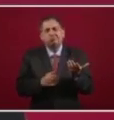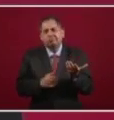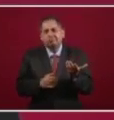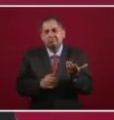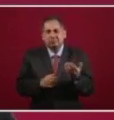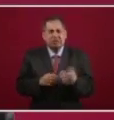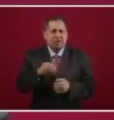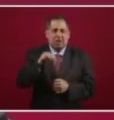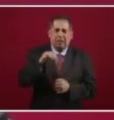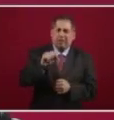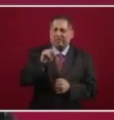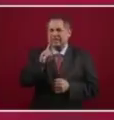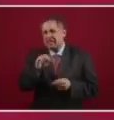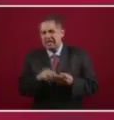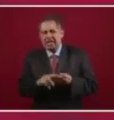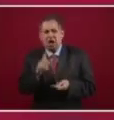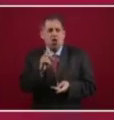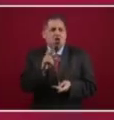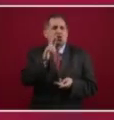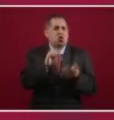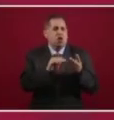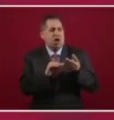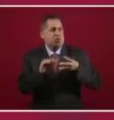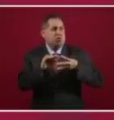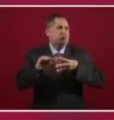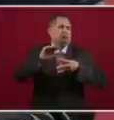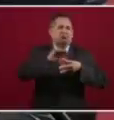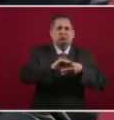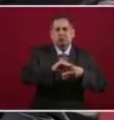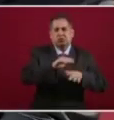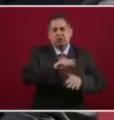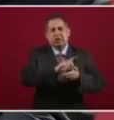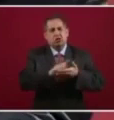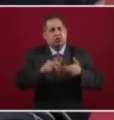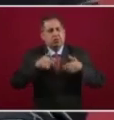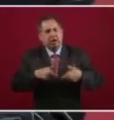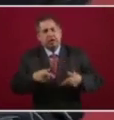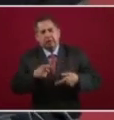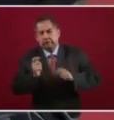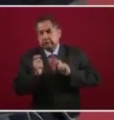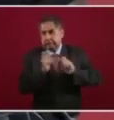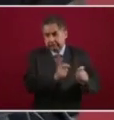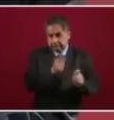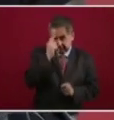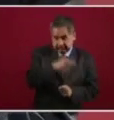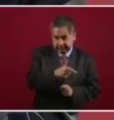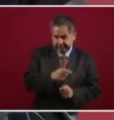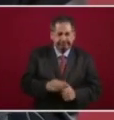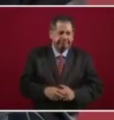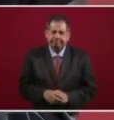una maestría, un doctorado en derechos humanos,